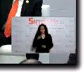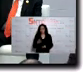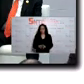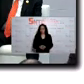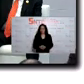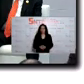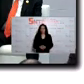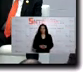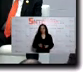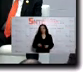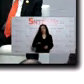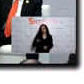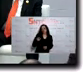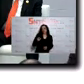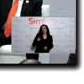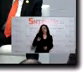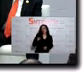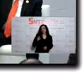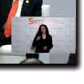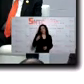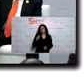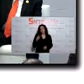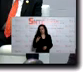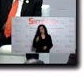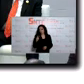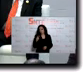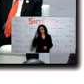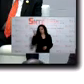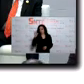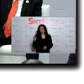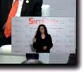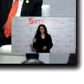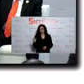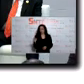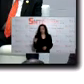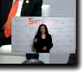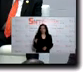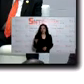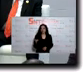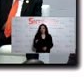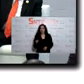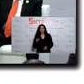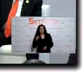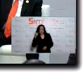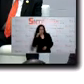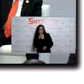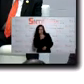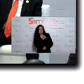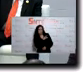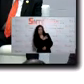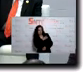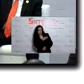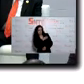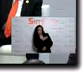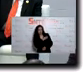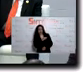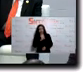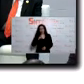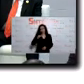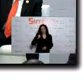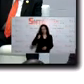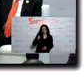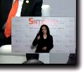asco, 42% ponen esa cara, 25% ponen esa cara de miedo, 20% de alegría,